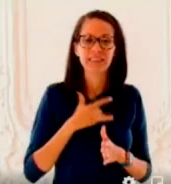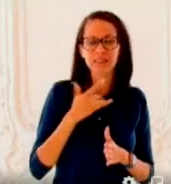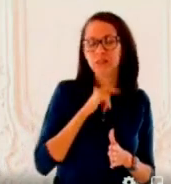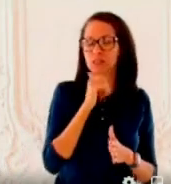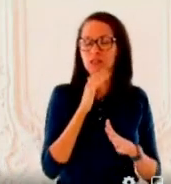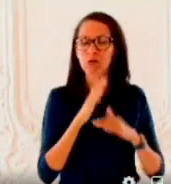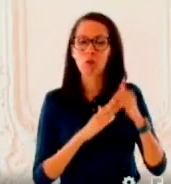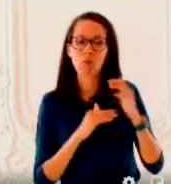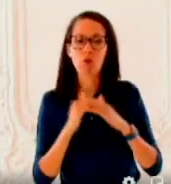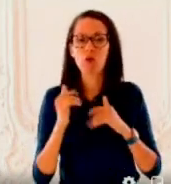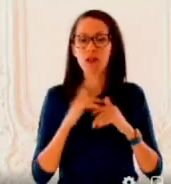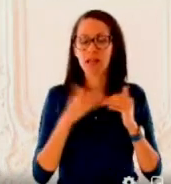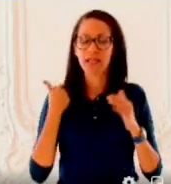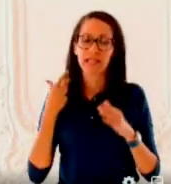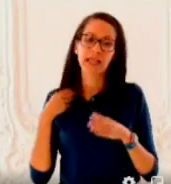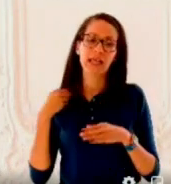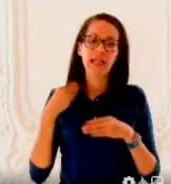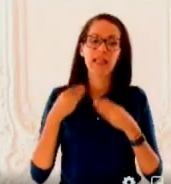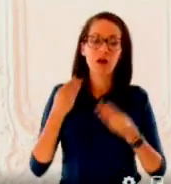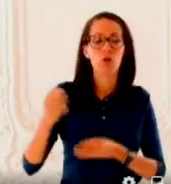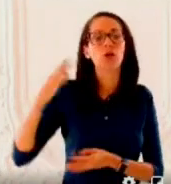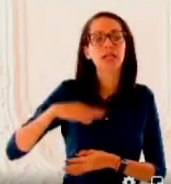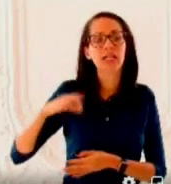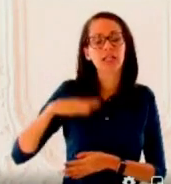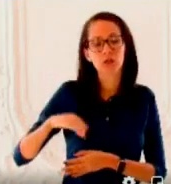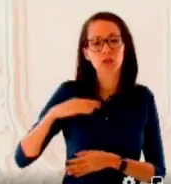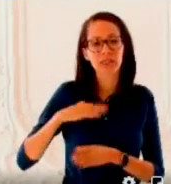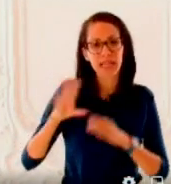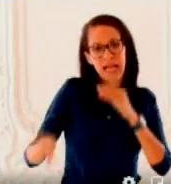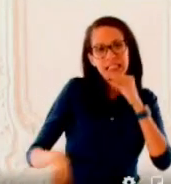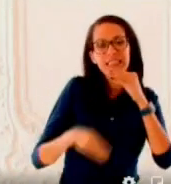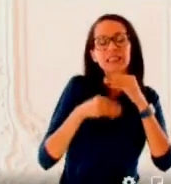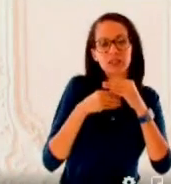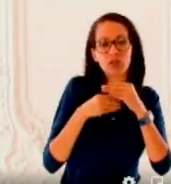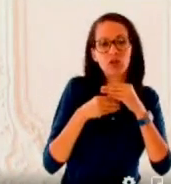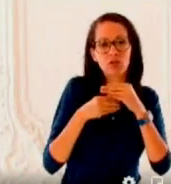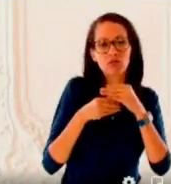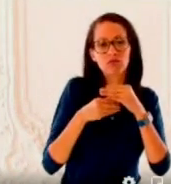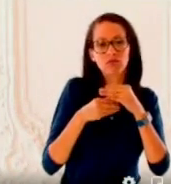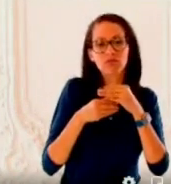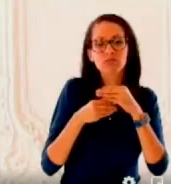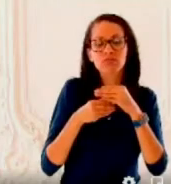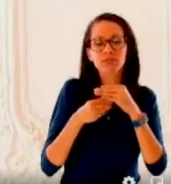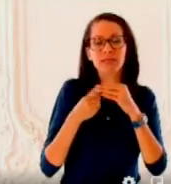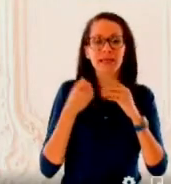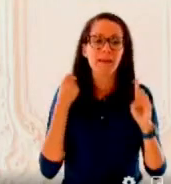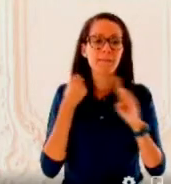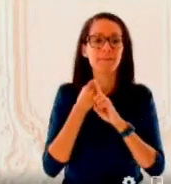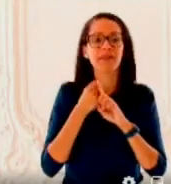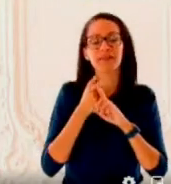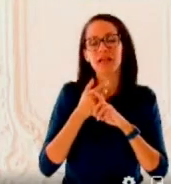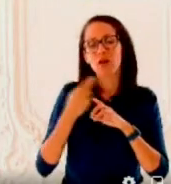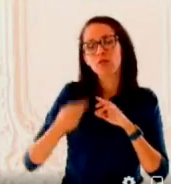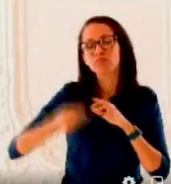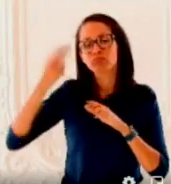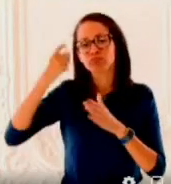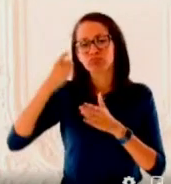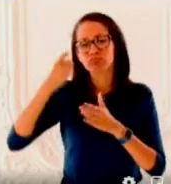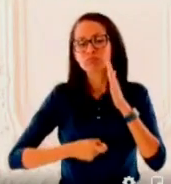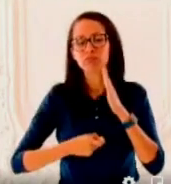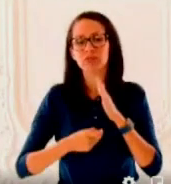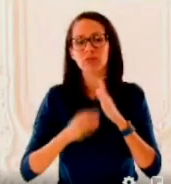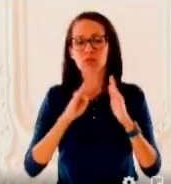unos decretos de exención contributiva que impactan las arcas municipales. Y los alcaldes